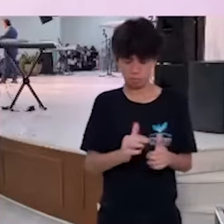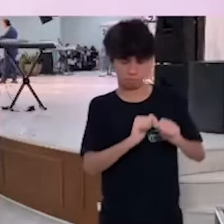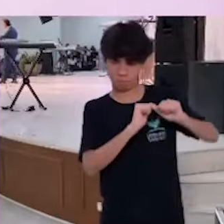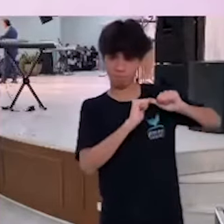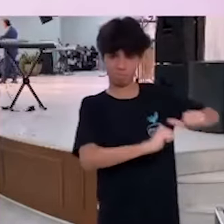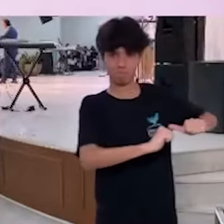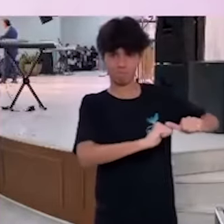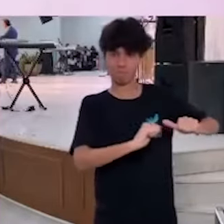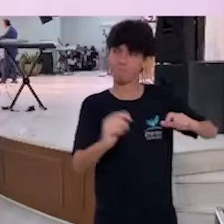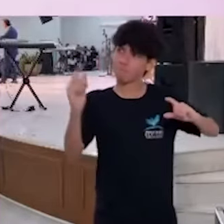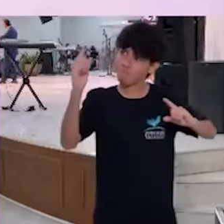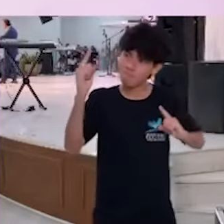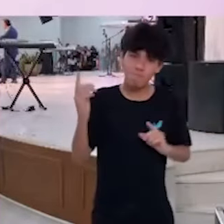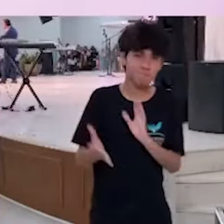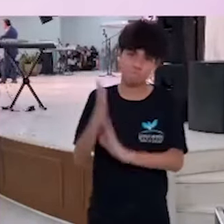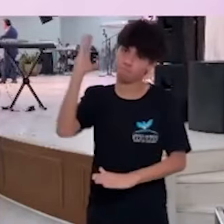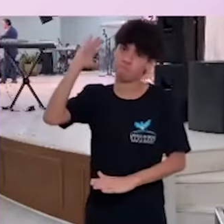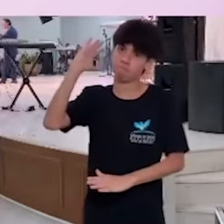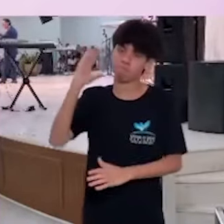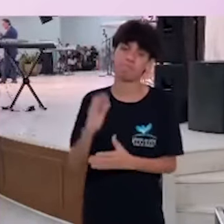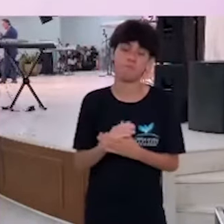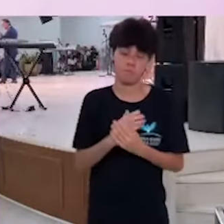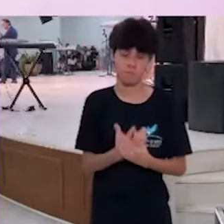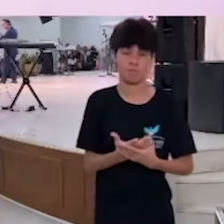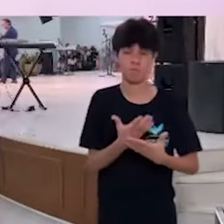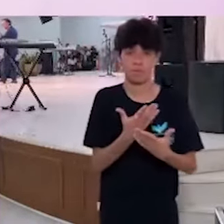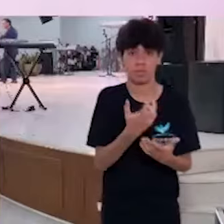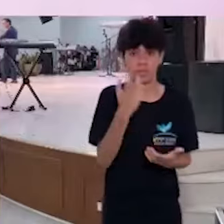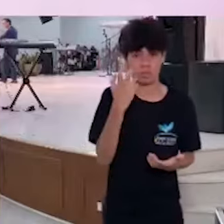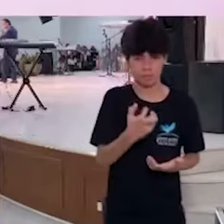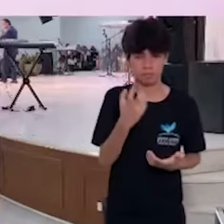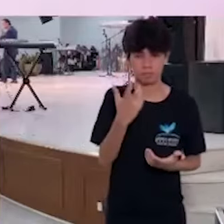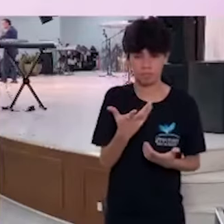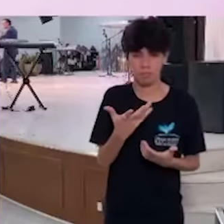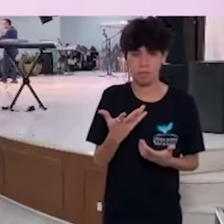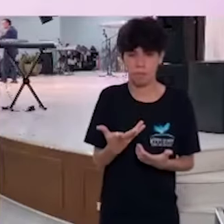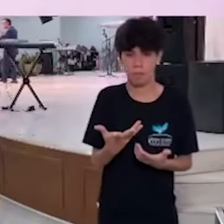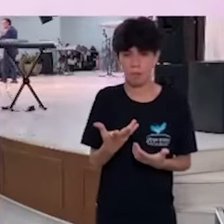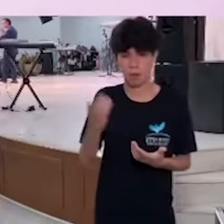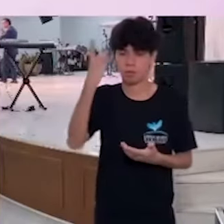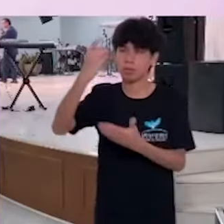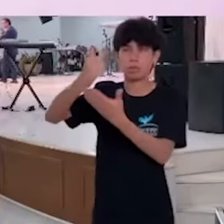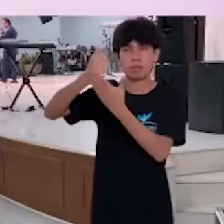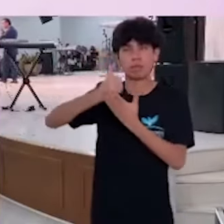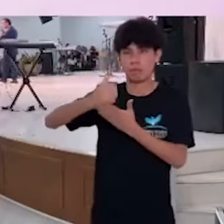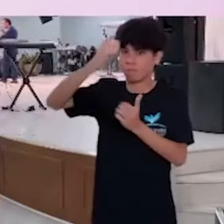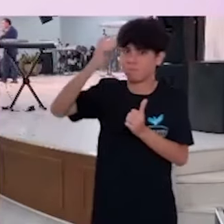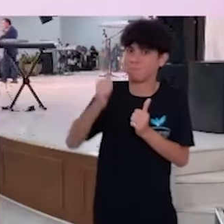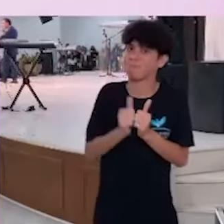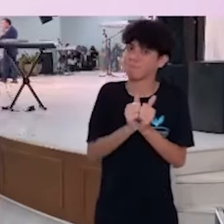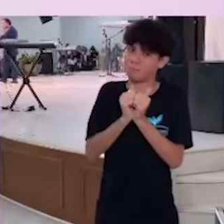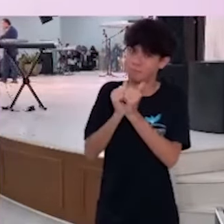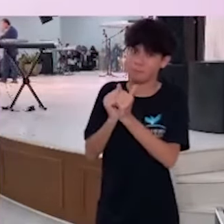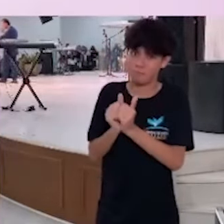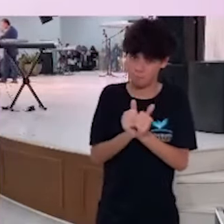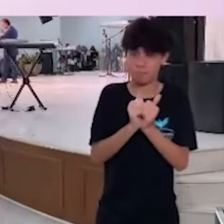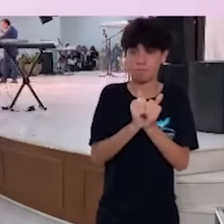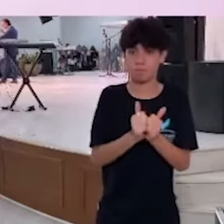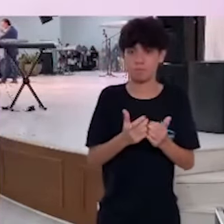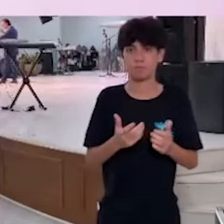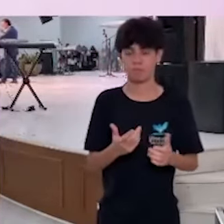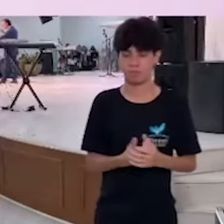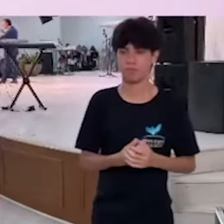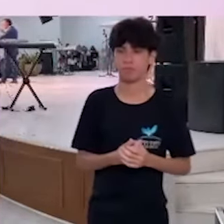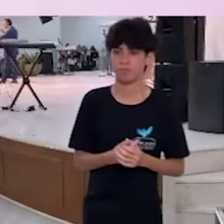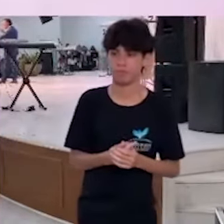o dómalo, ¿sí? Y ahí es donde entra ya el fruto del Espíritu Santo, siendo uno de ellos el dominio